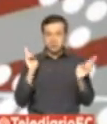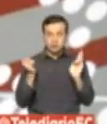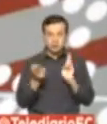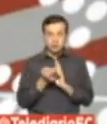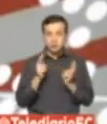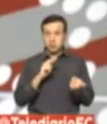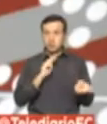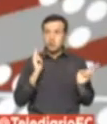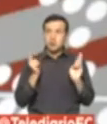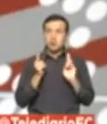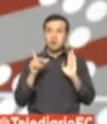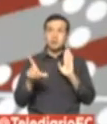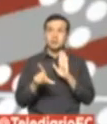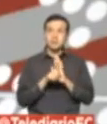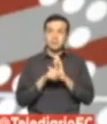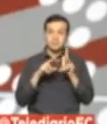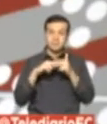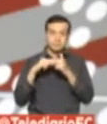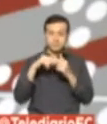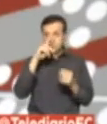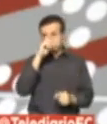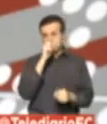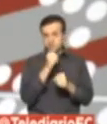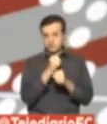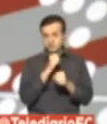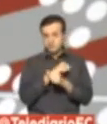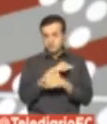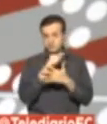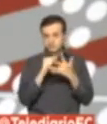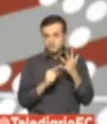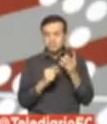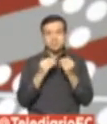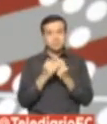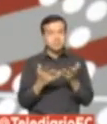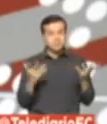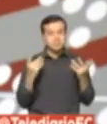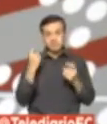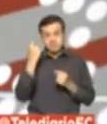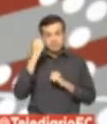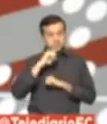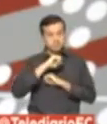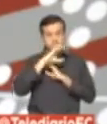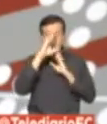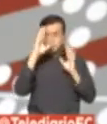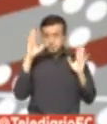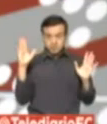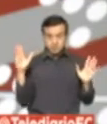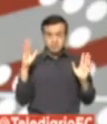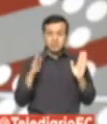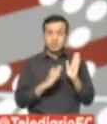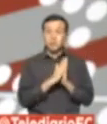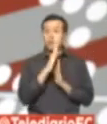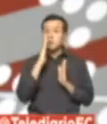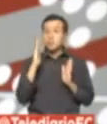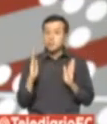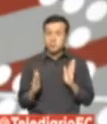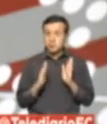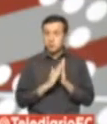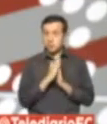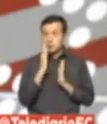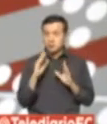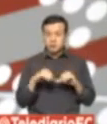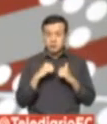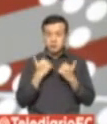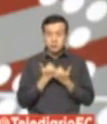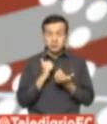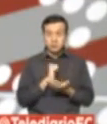reforma al Código de Relaciones Laborales, entre otros. Es decir, es claro y evidente que la imagen de la